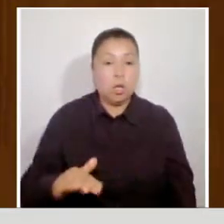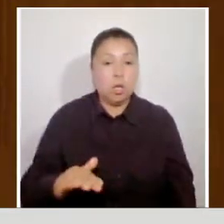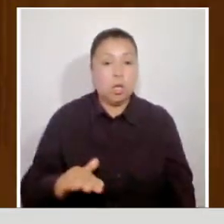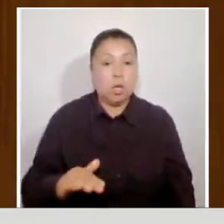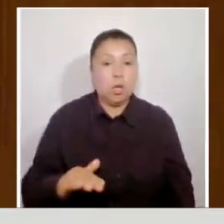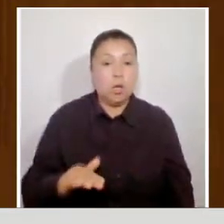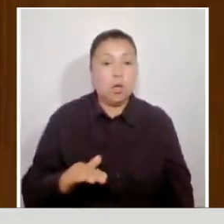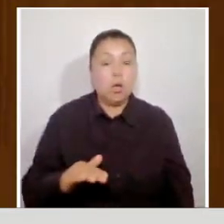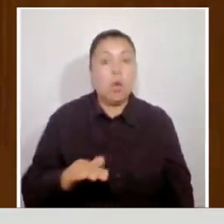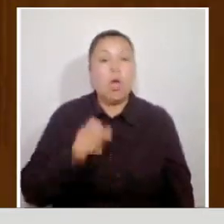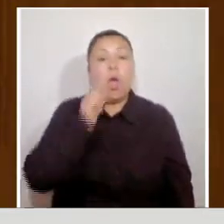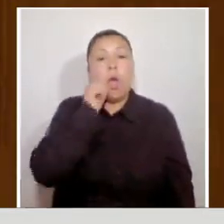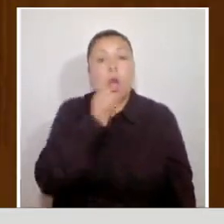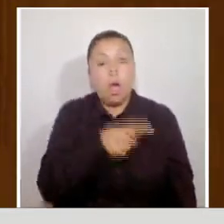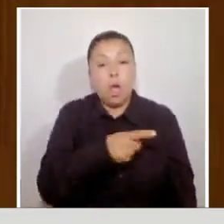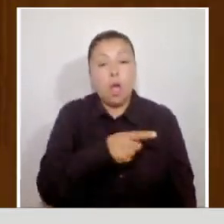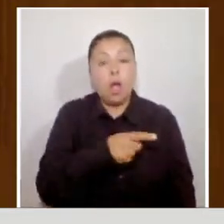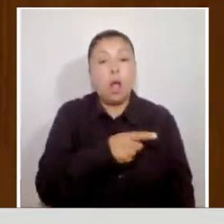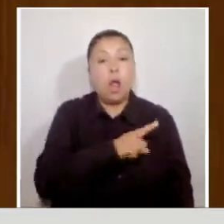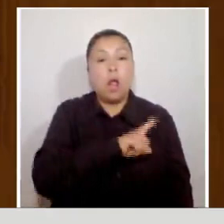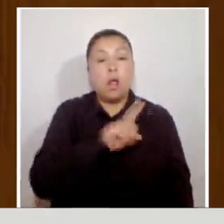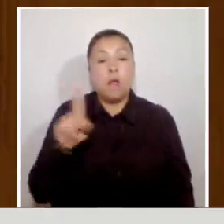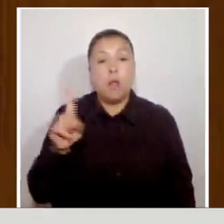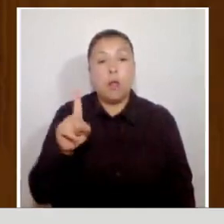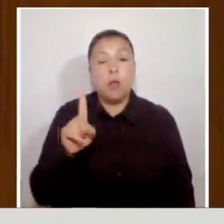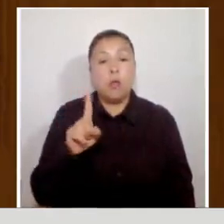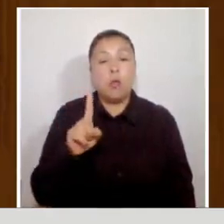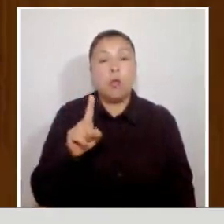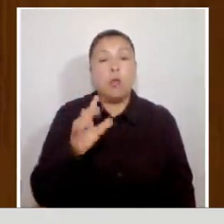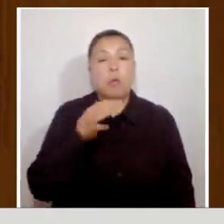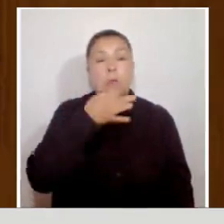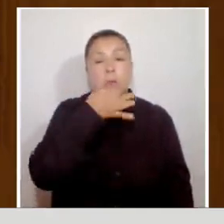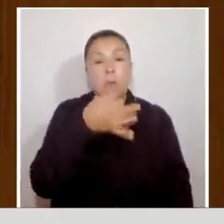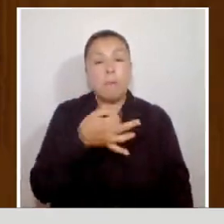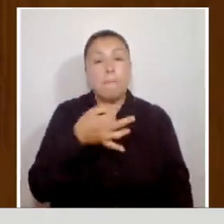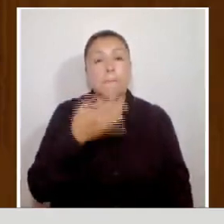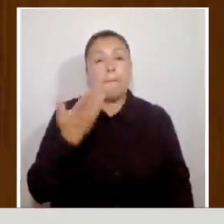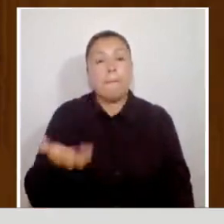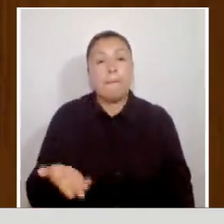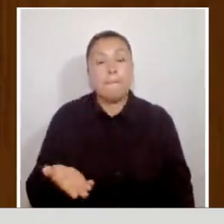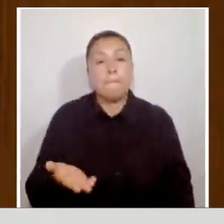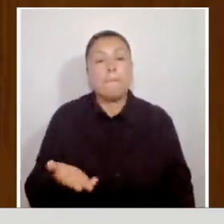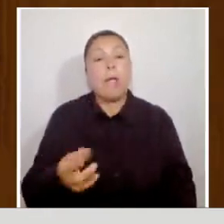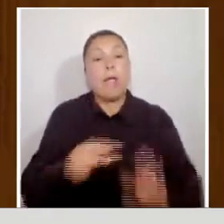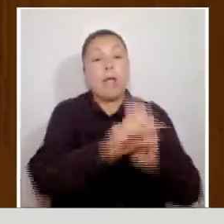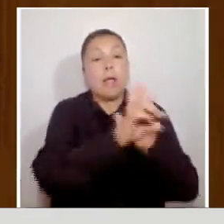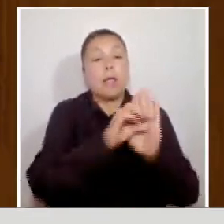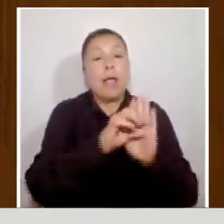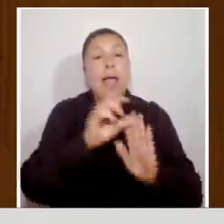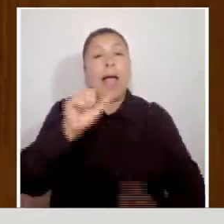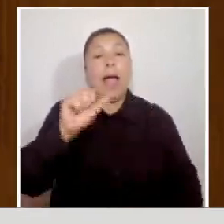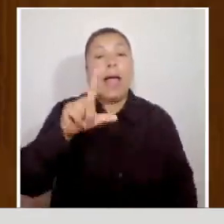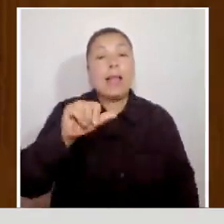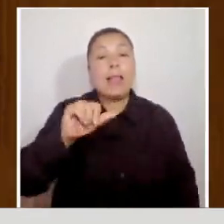acusación del no referido O referida por ellos que se ha indicado alienados es por esta razón